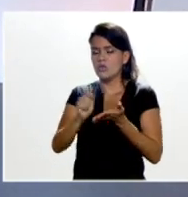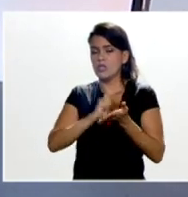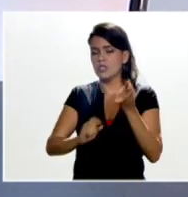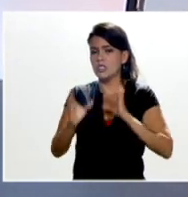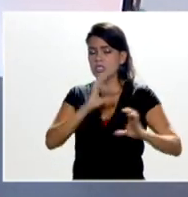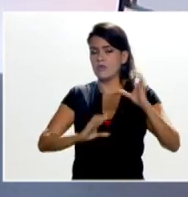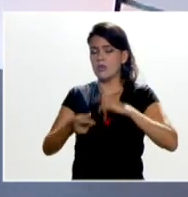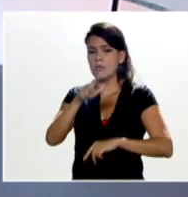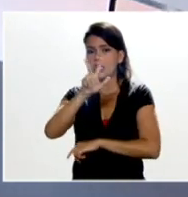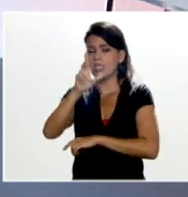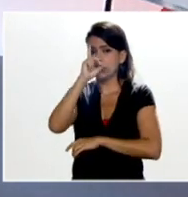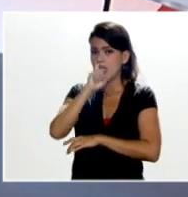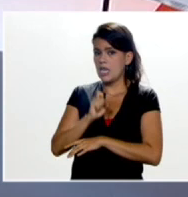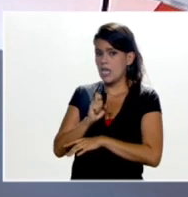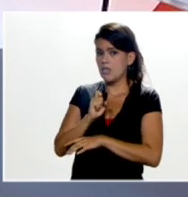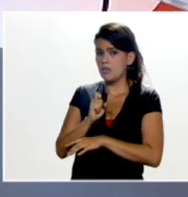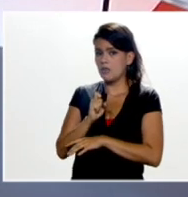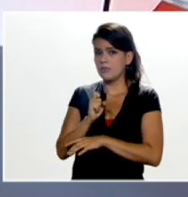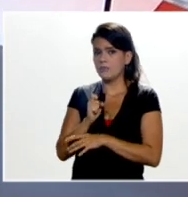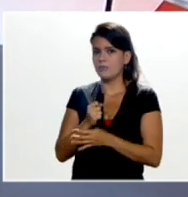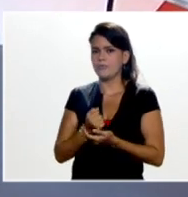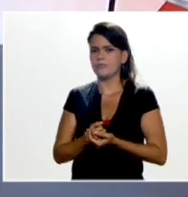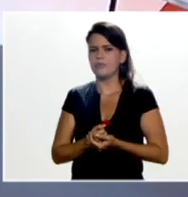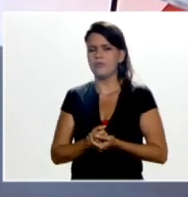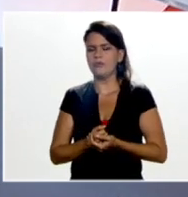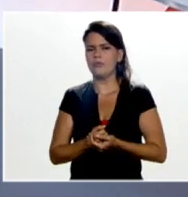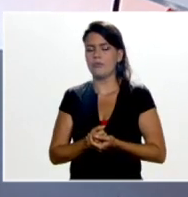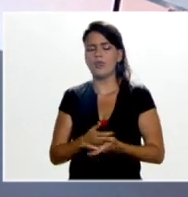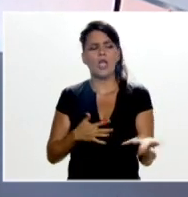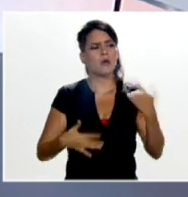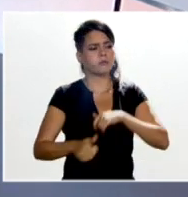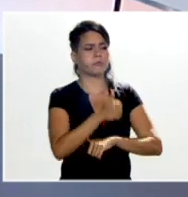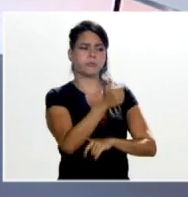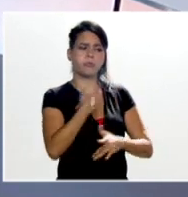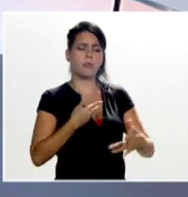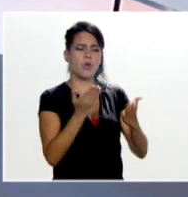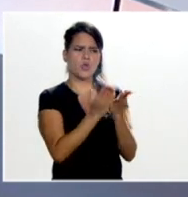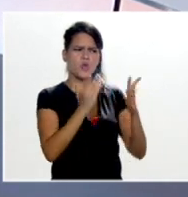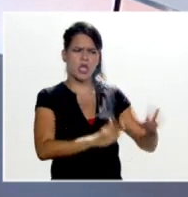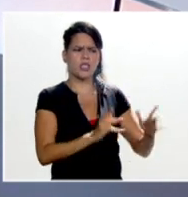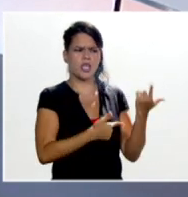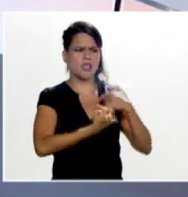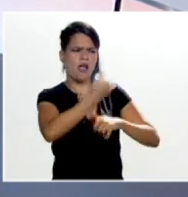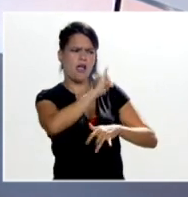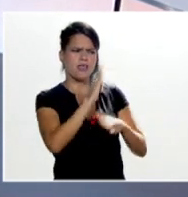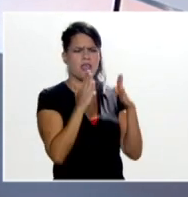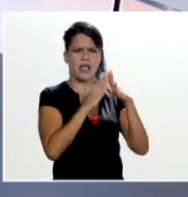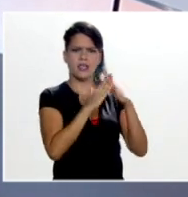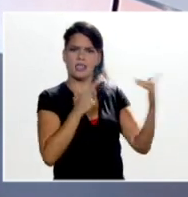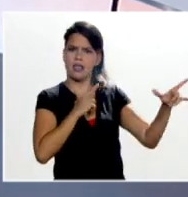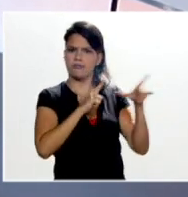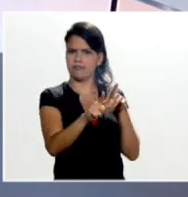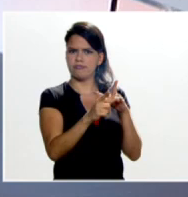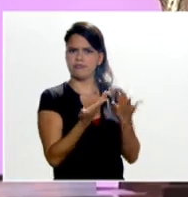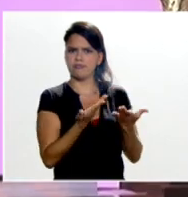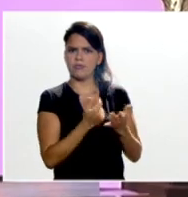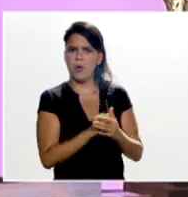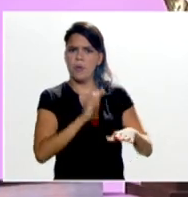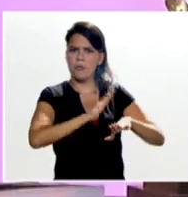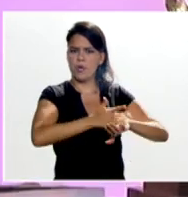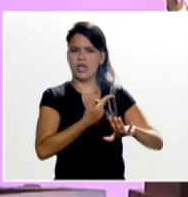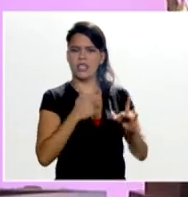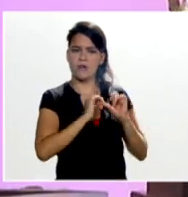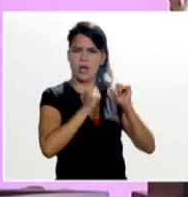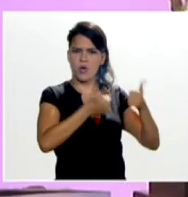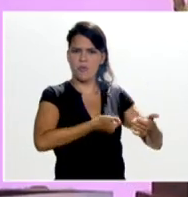para tercer año la ecuación cuadrática. Ok, perfecto. Entonces mis estudiantes que están allí en casa ya preparados, listos, porque ya